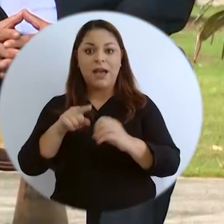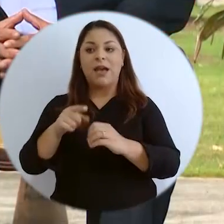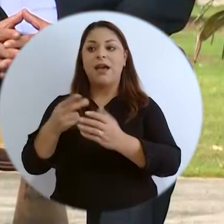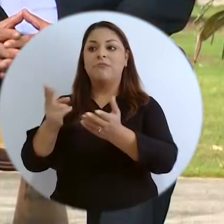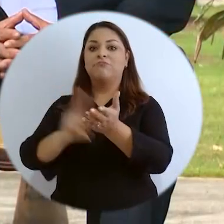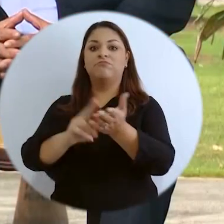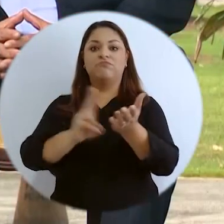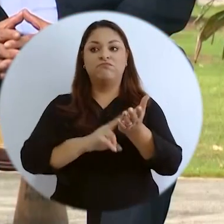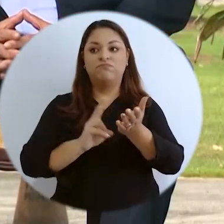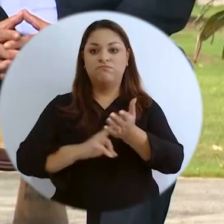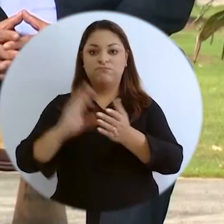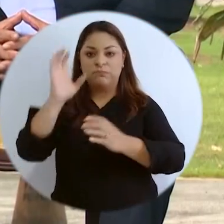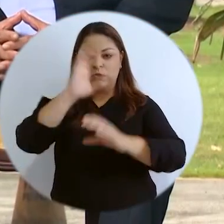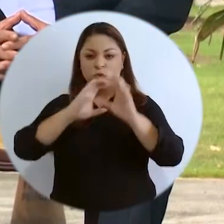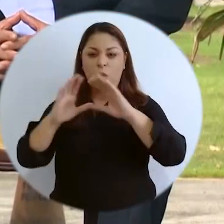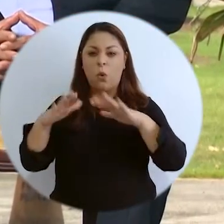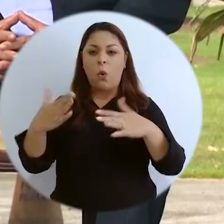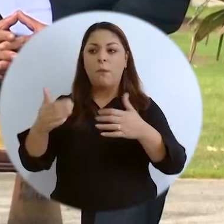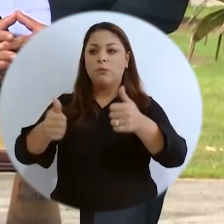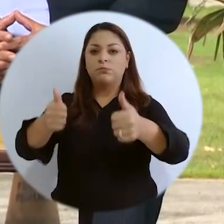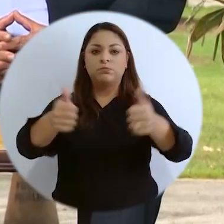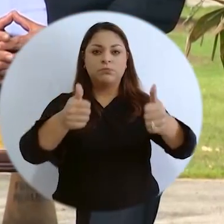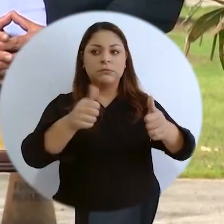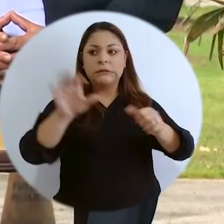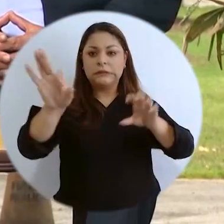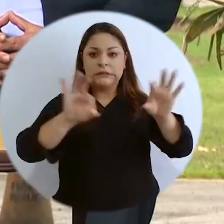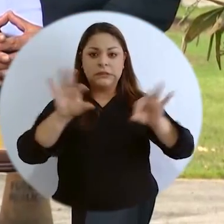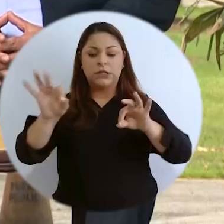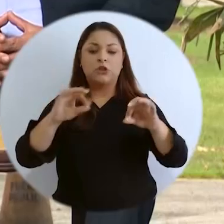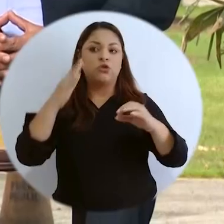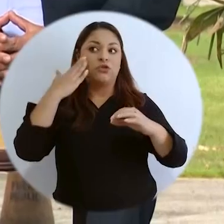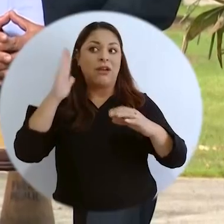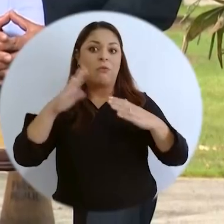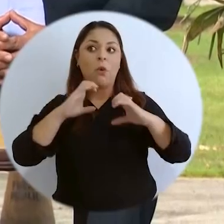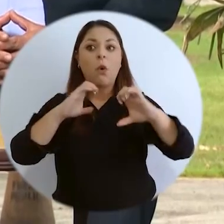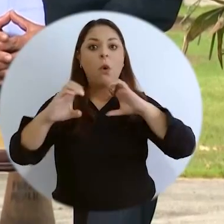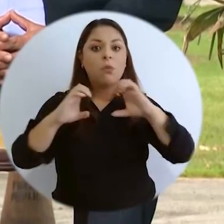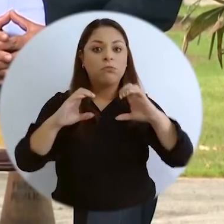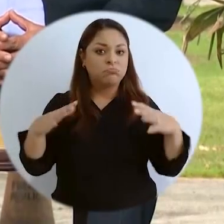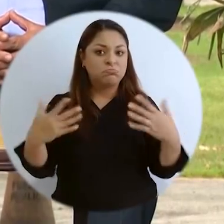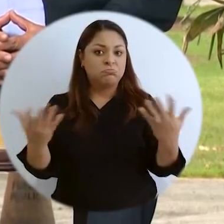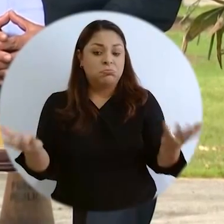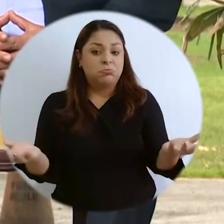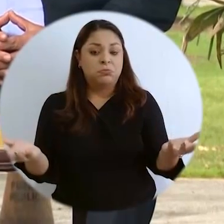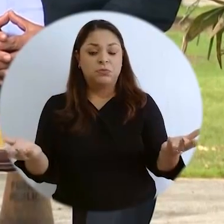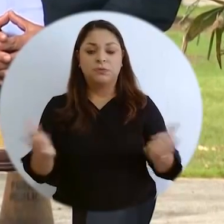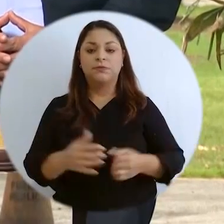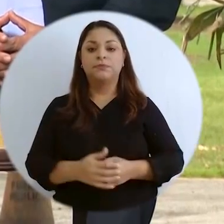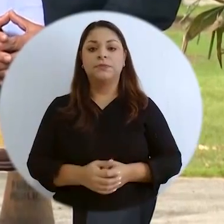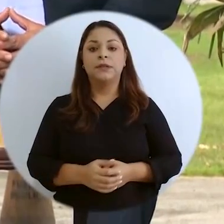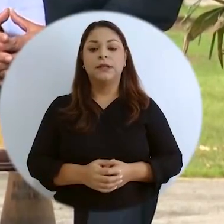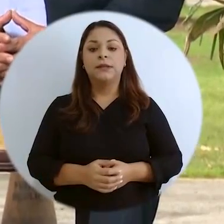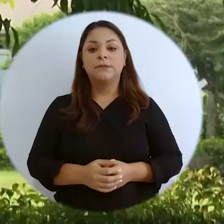reclutamiento, supuestamente que iba a ser público, al día de hoy todavía no conocemos cómo fue, Y esa gran